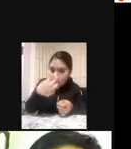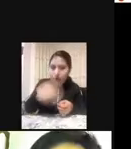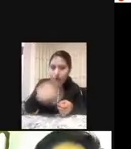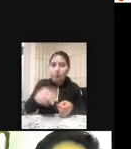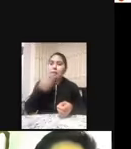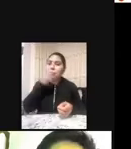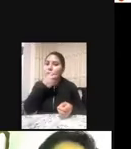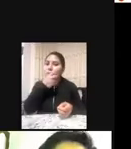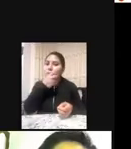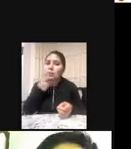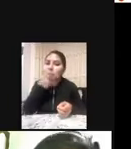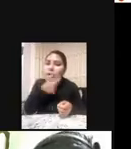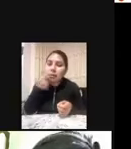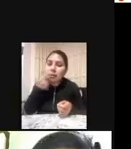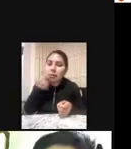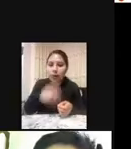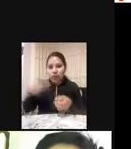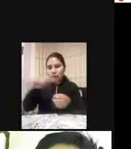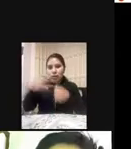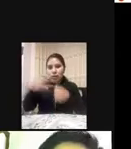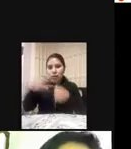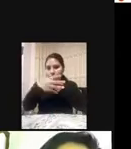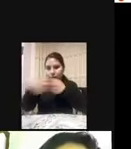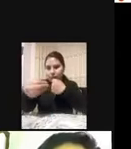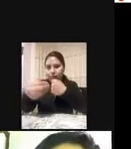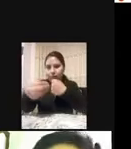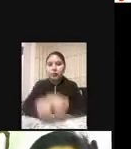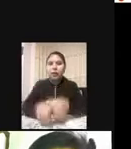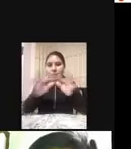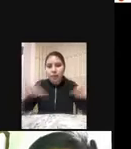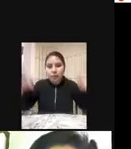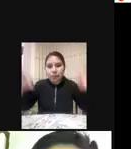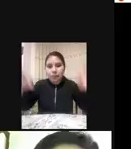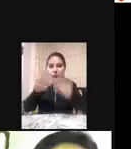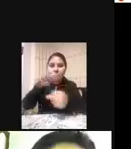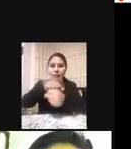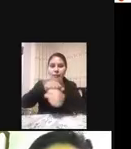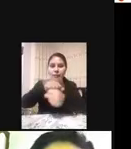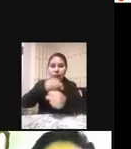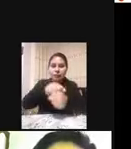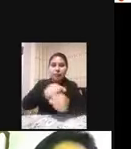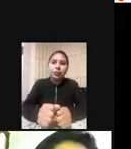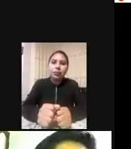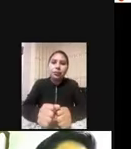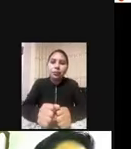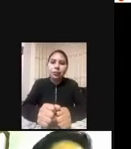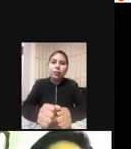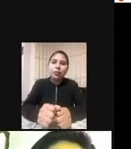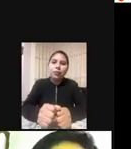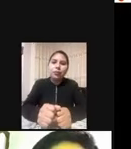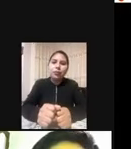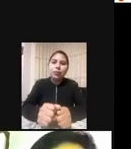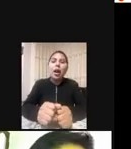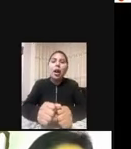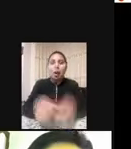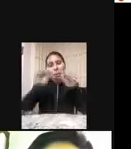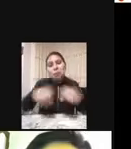copiar. Entonces, es importante trabajar. No es necesario un material específico, siempre lo podemos hacer desde